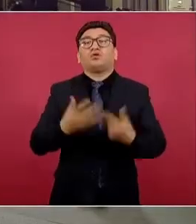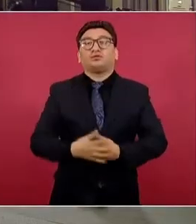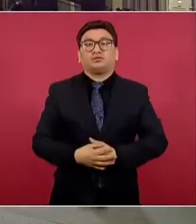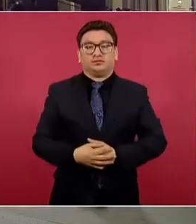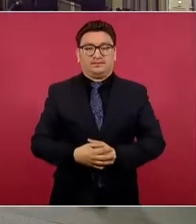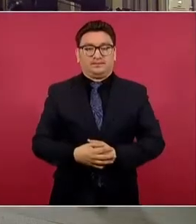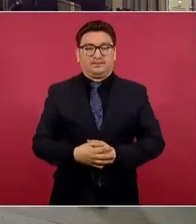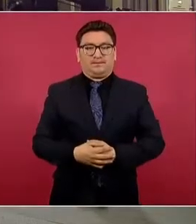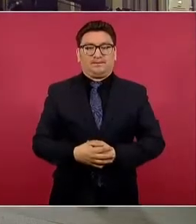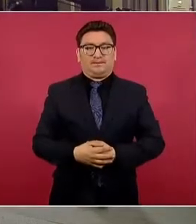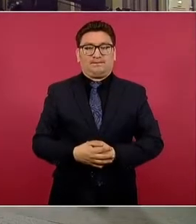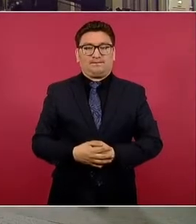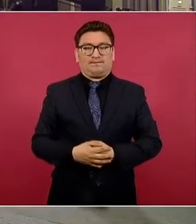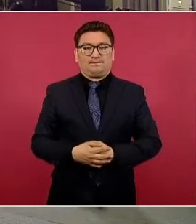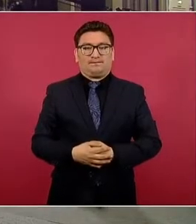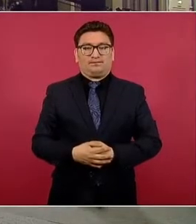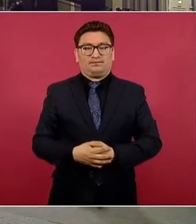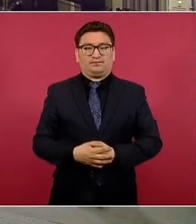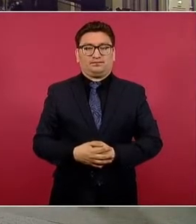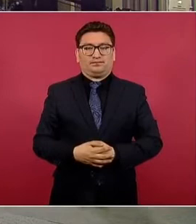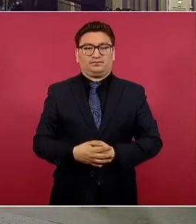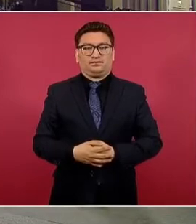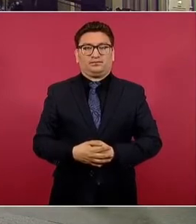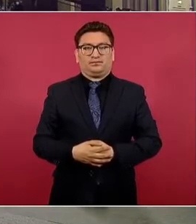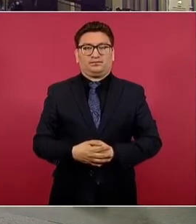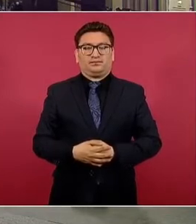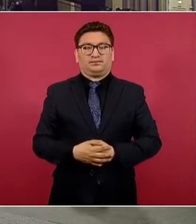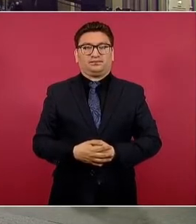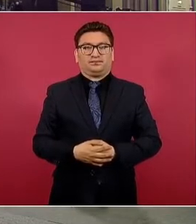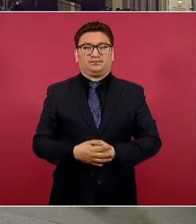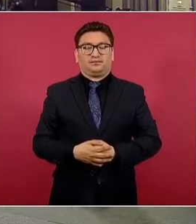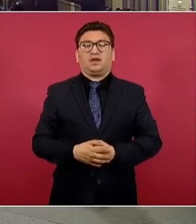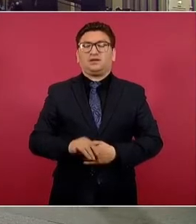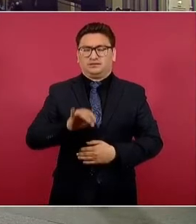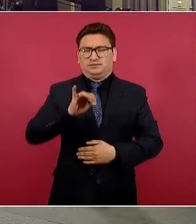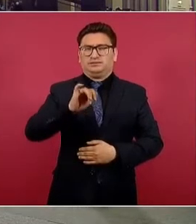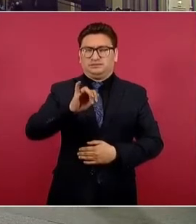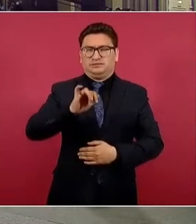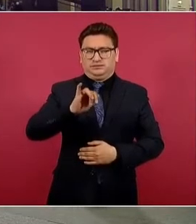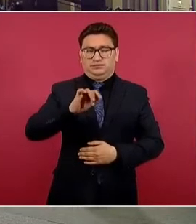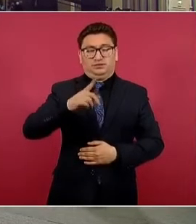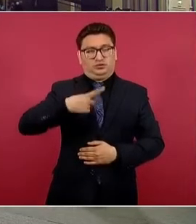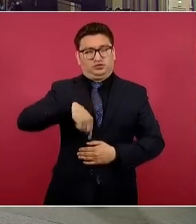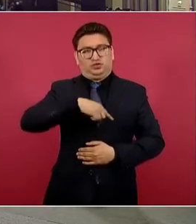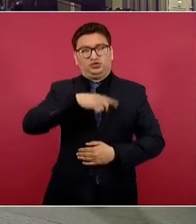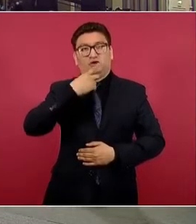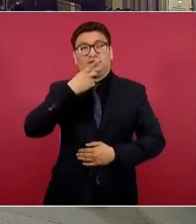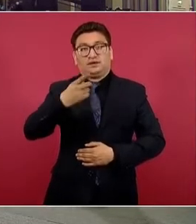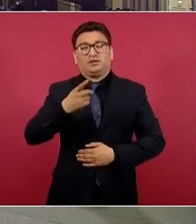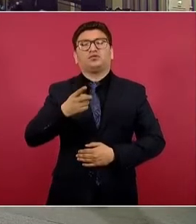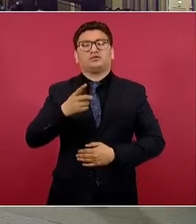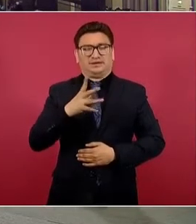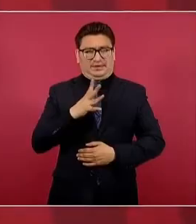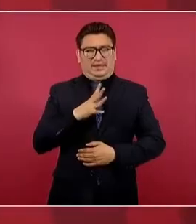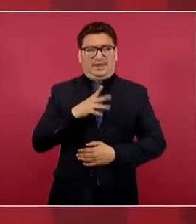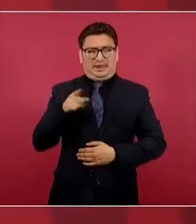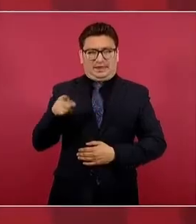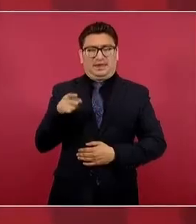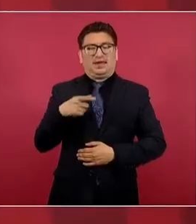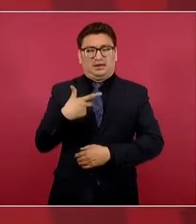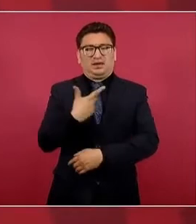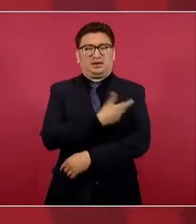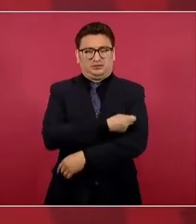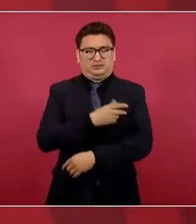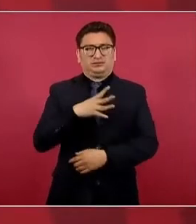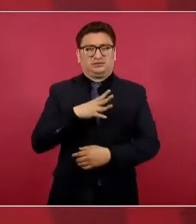Sí, lo que dijimos es que tenemos vacunas